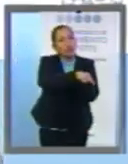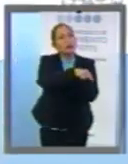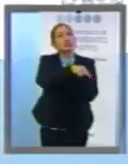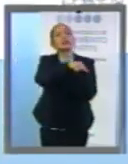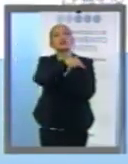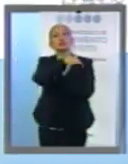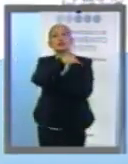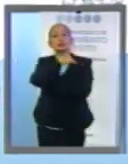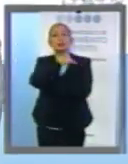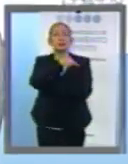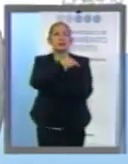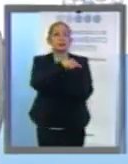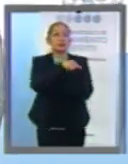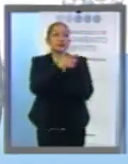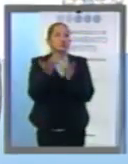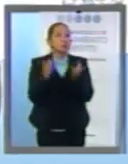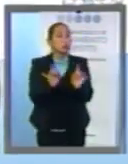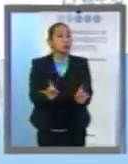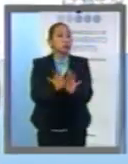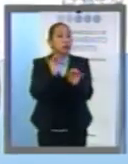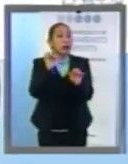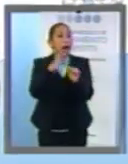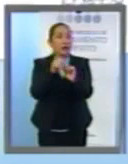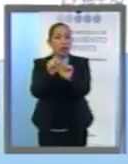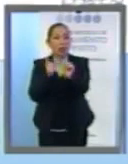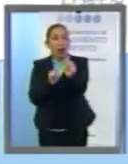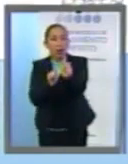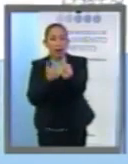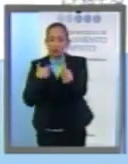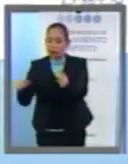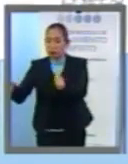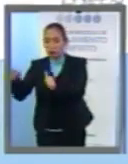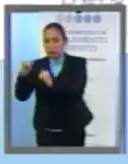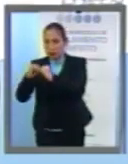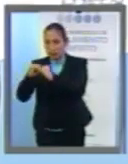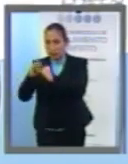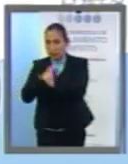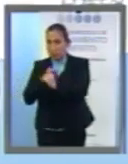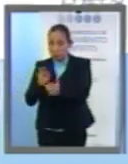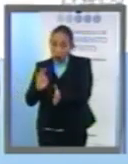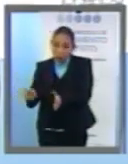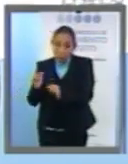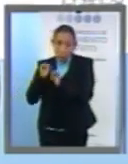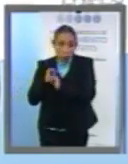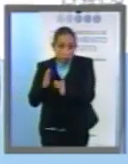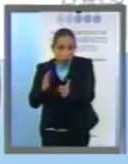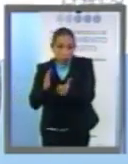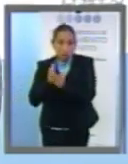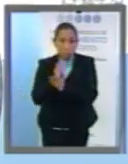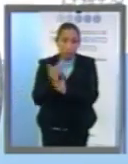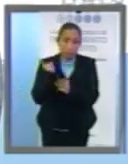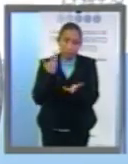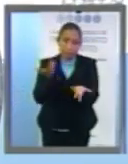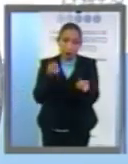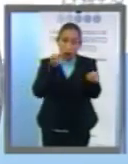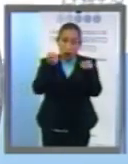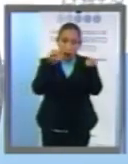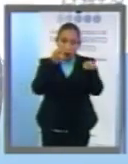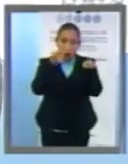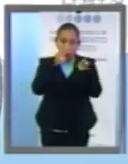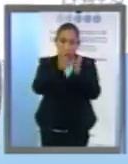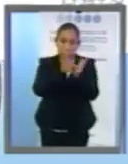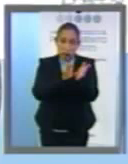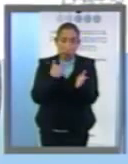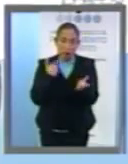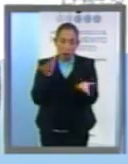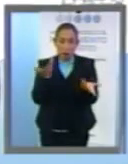con las entidades de la República, por si hay algún retroceso, pues las instancias que tenemos capacidad de interponer los medios de control constitucional, pues